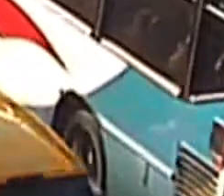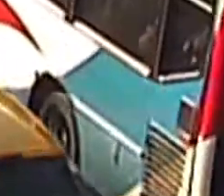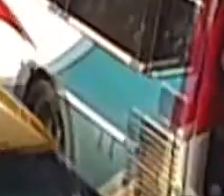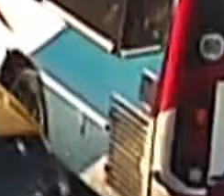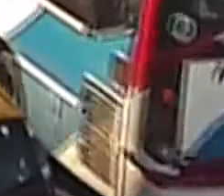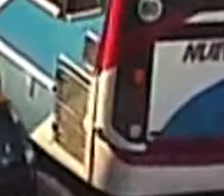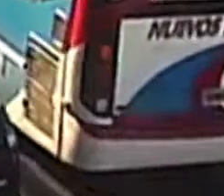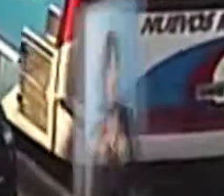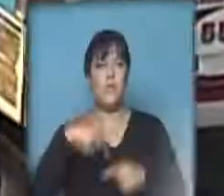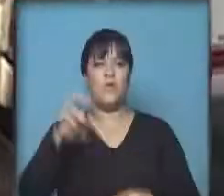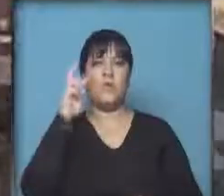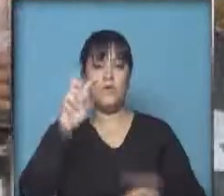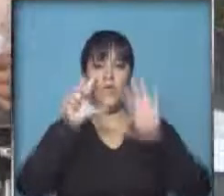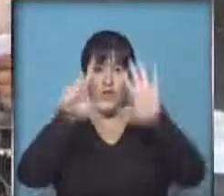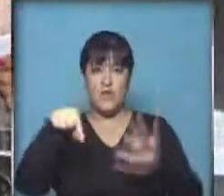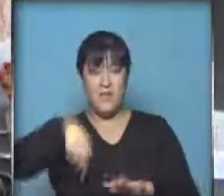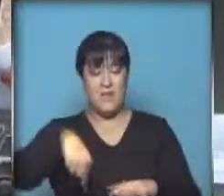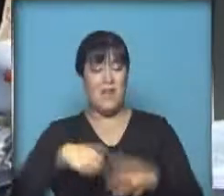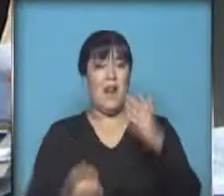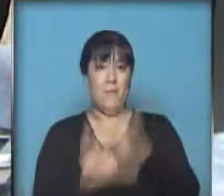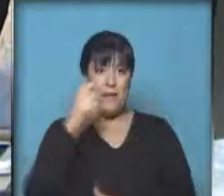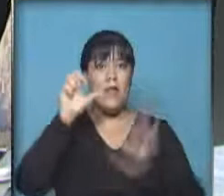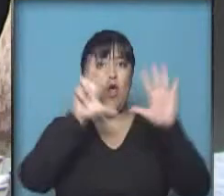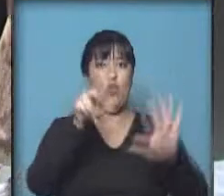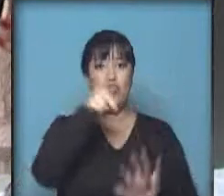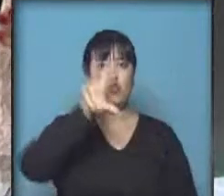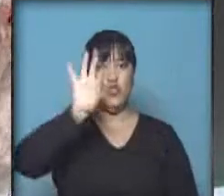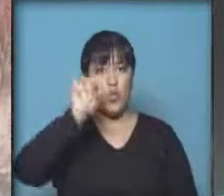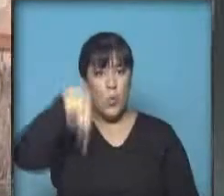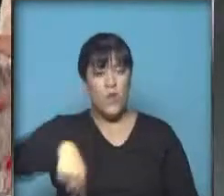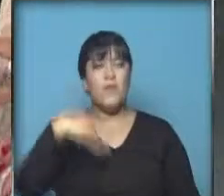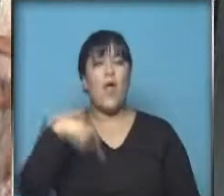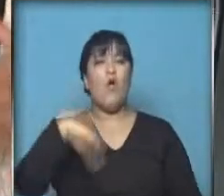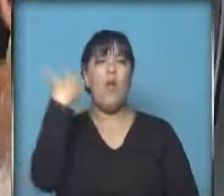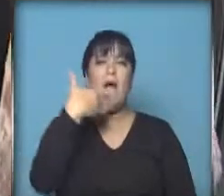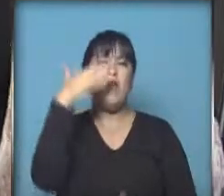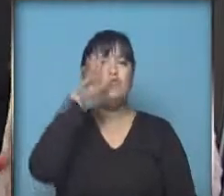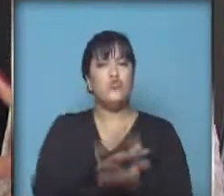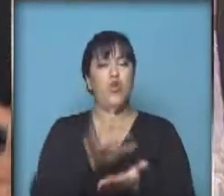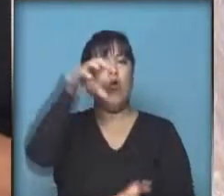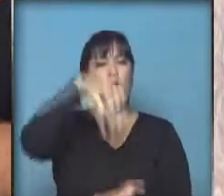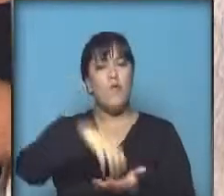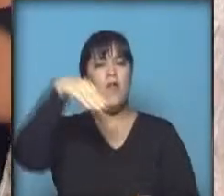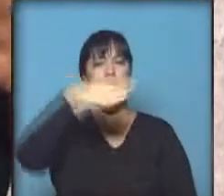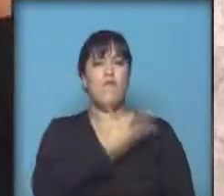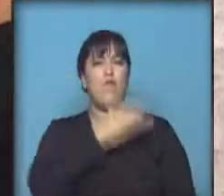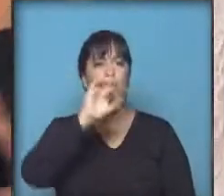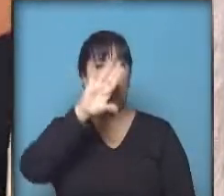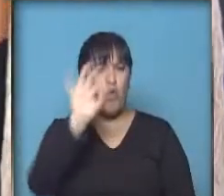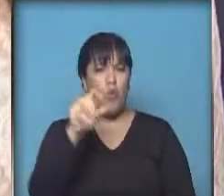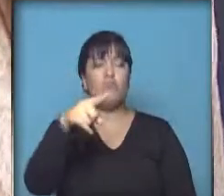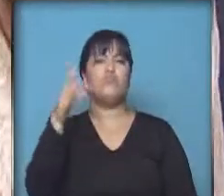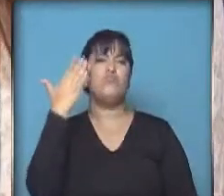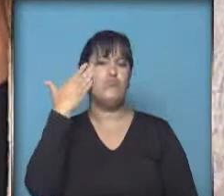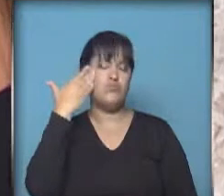Seguimos en Visión 7 mañana, 8:50, y vamos a hablar de un foro que ya empezó a desarrollarse, va a abarcar todo